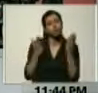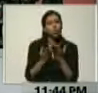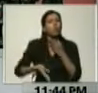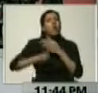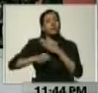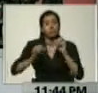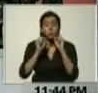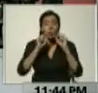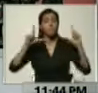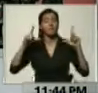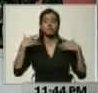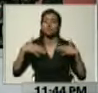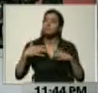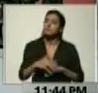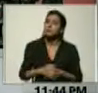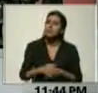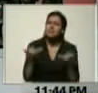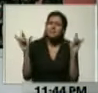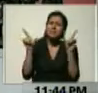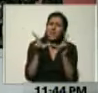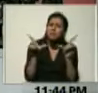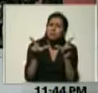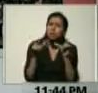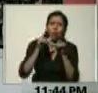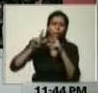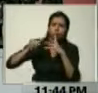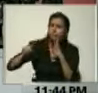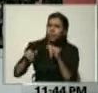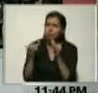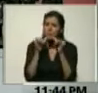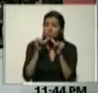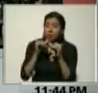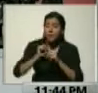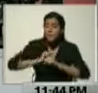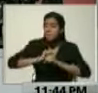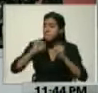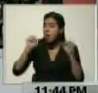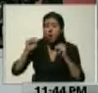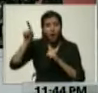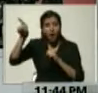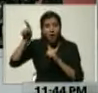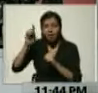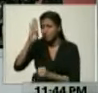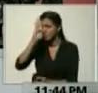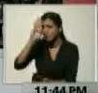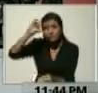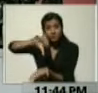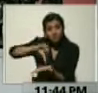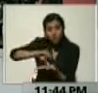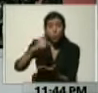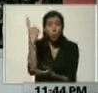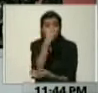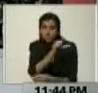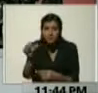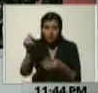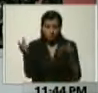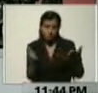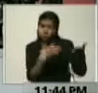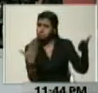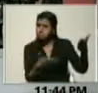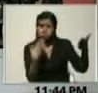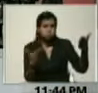no deja asombrar, el imperio mediático. Mientras el atentado de Bruselas ocupó páginas y redes sociales durante más de una semana, el de